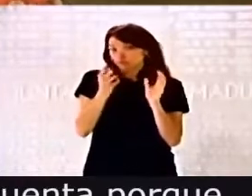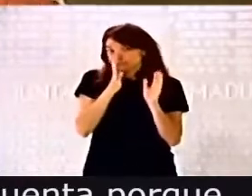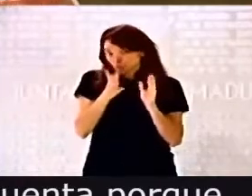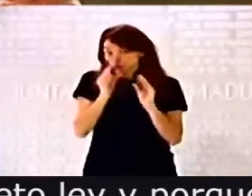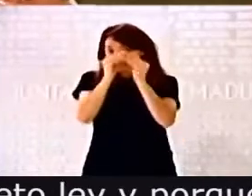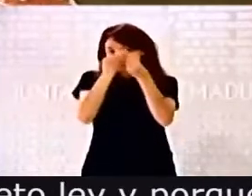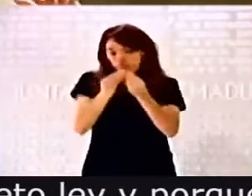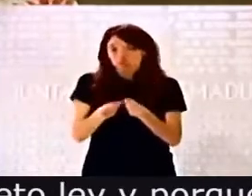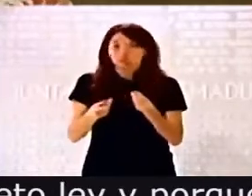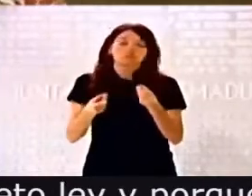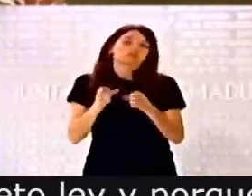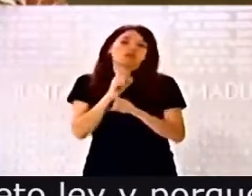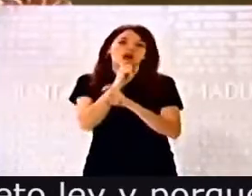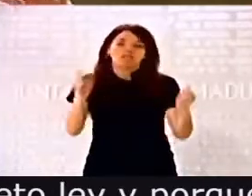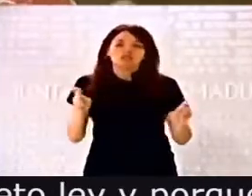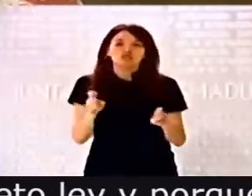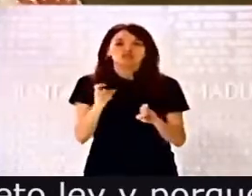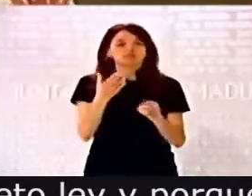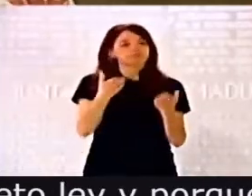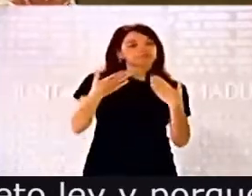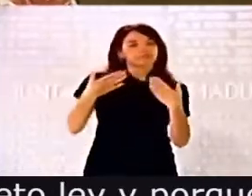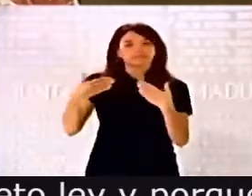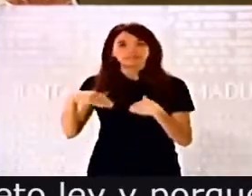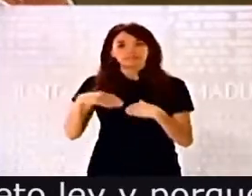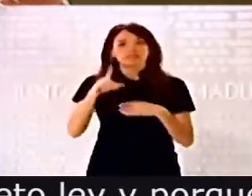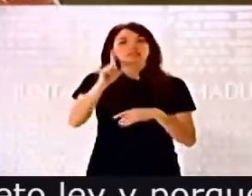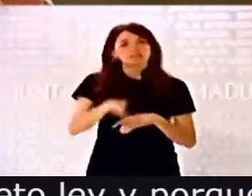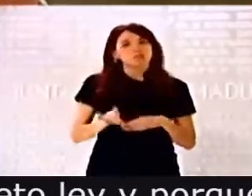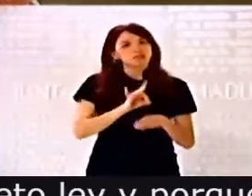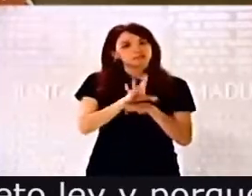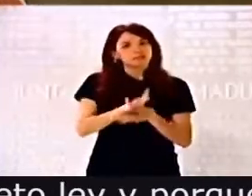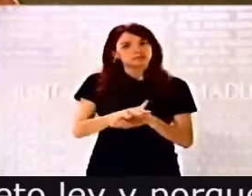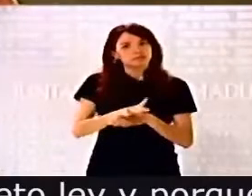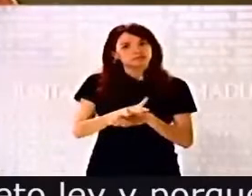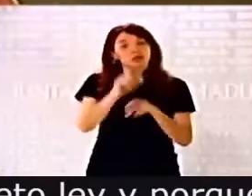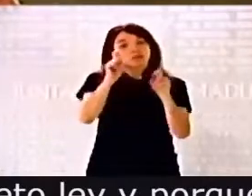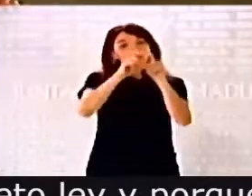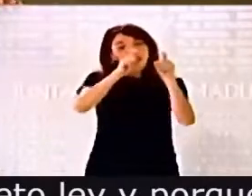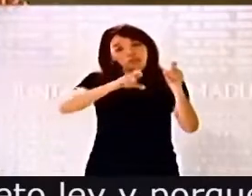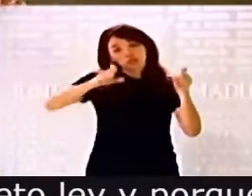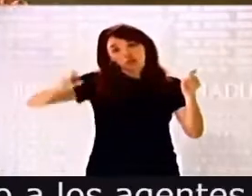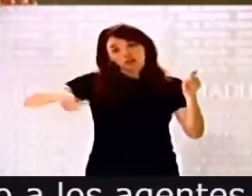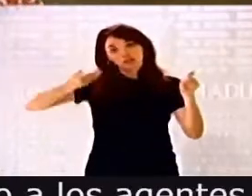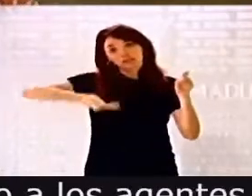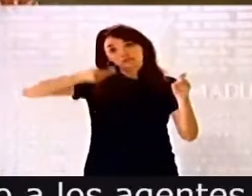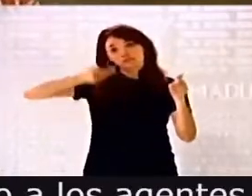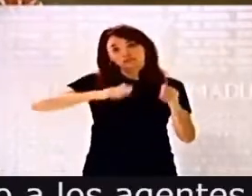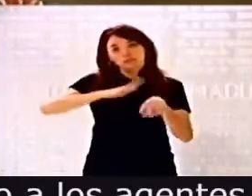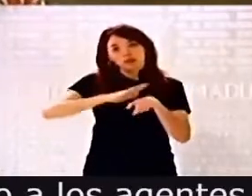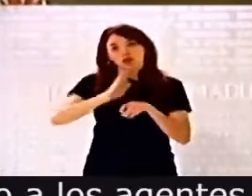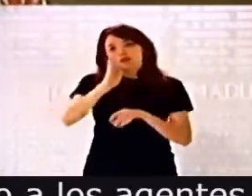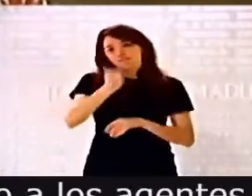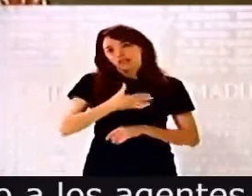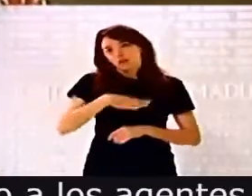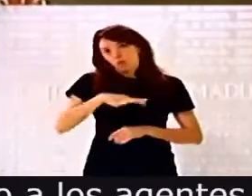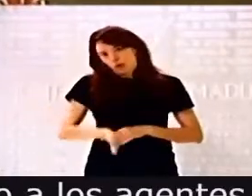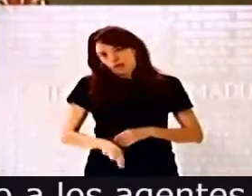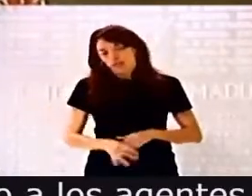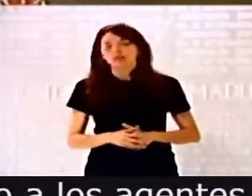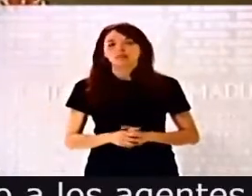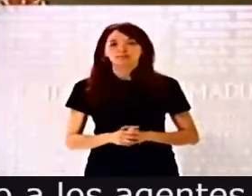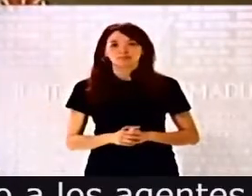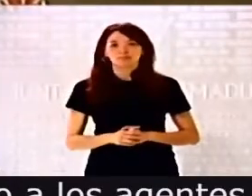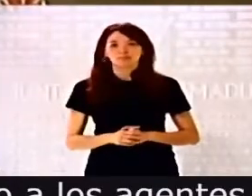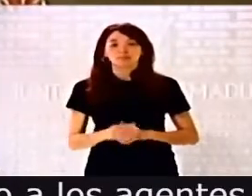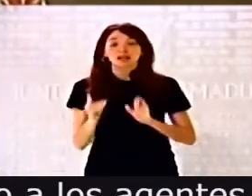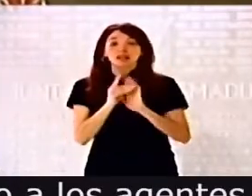hemos transmitido y lo hemos pasado a los agentes clave que consideramos que les puede afectar. Este decreto